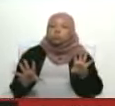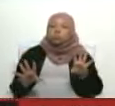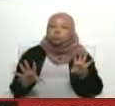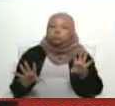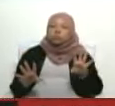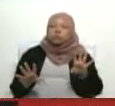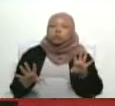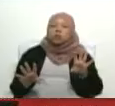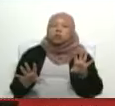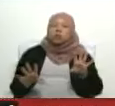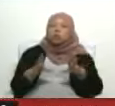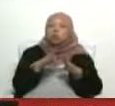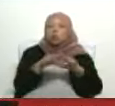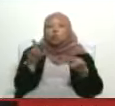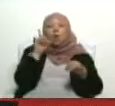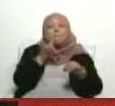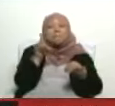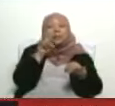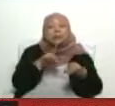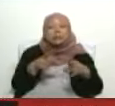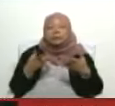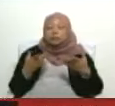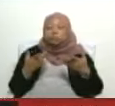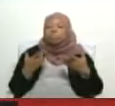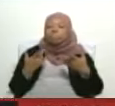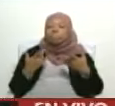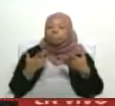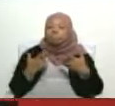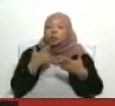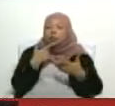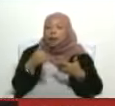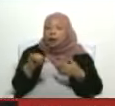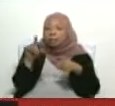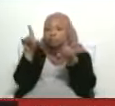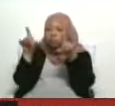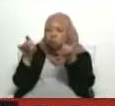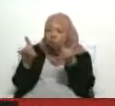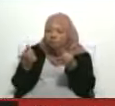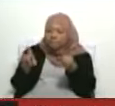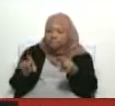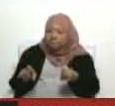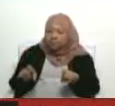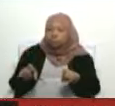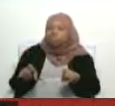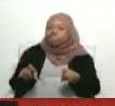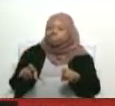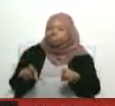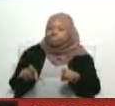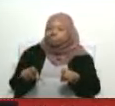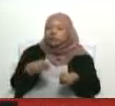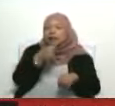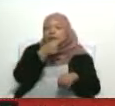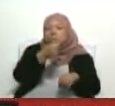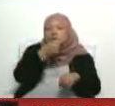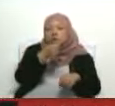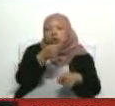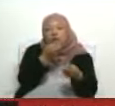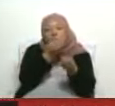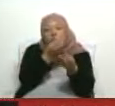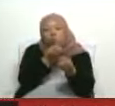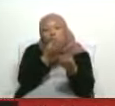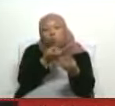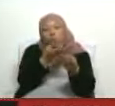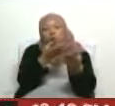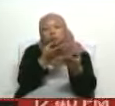y dicen que todo es mentira, con pruebas, con declaraciones,